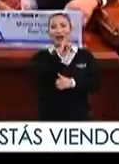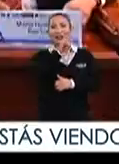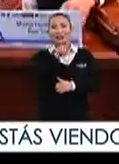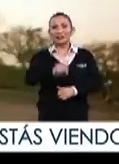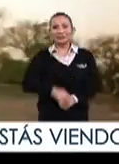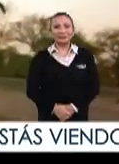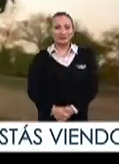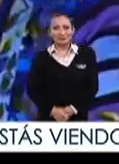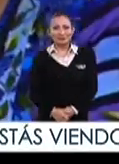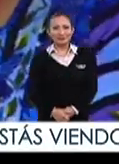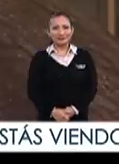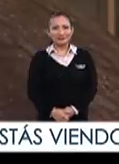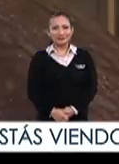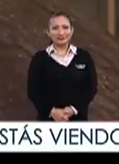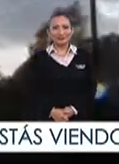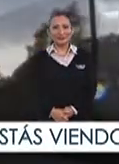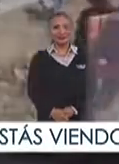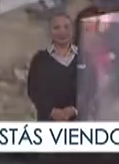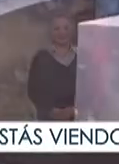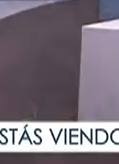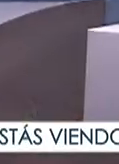Interfaz.